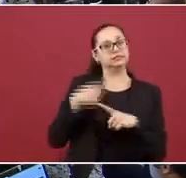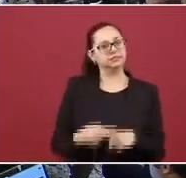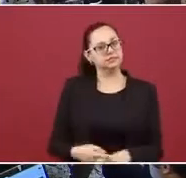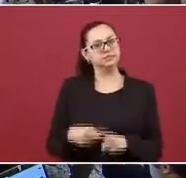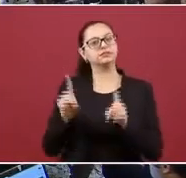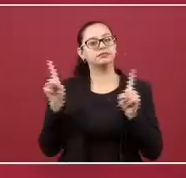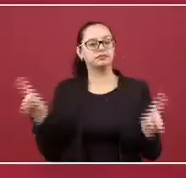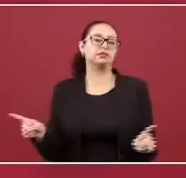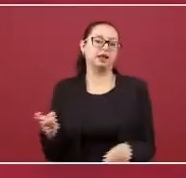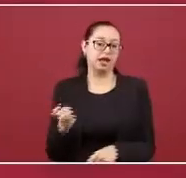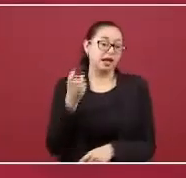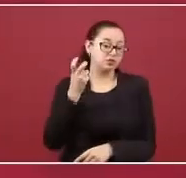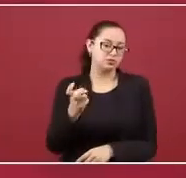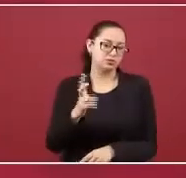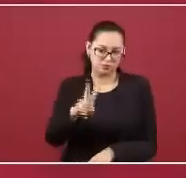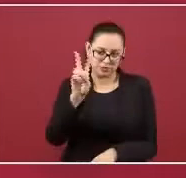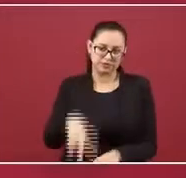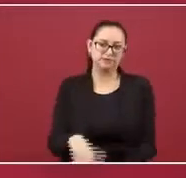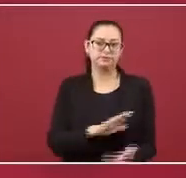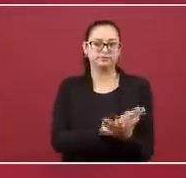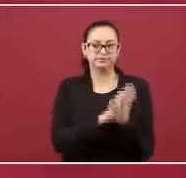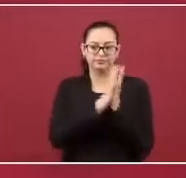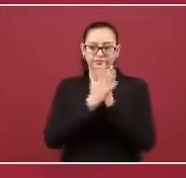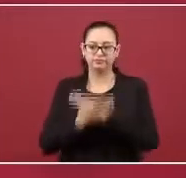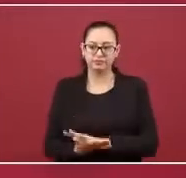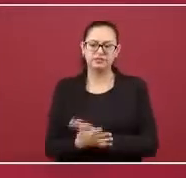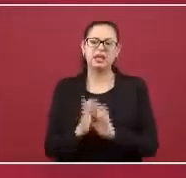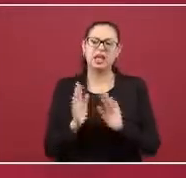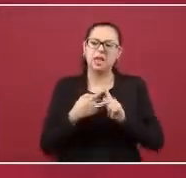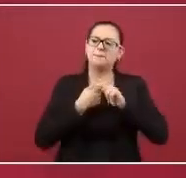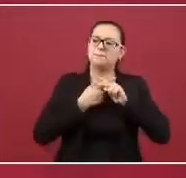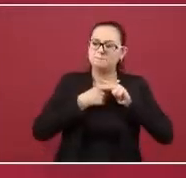la verdadera transformación. Entonces ya venía eso.